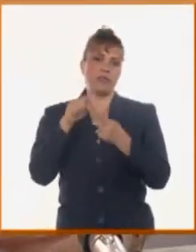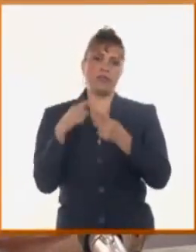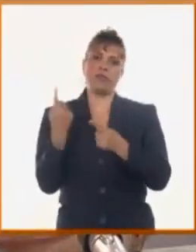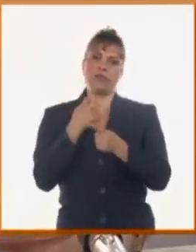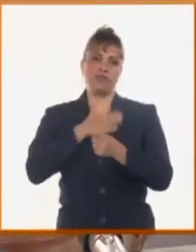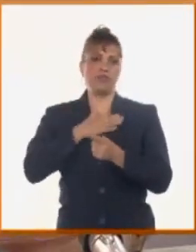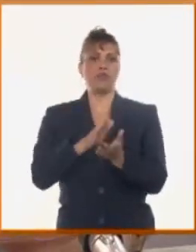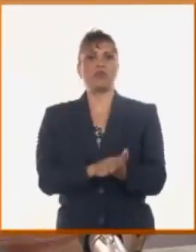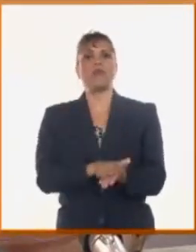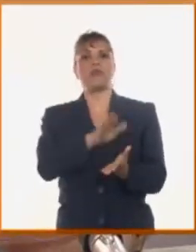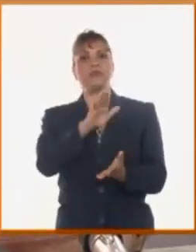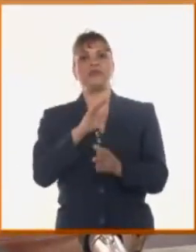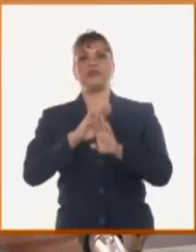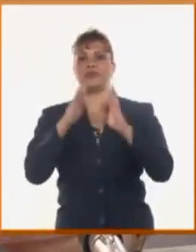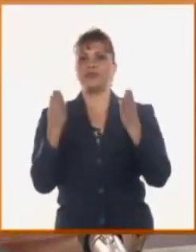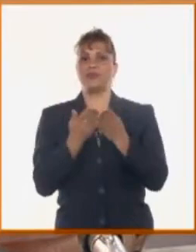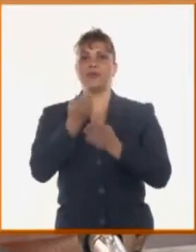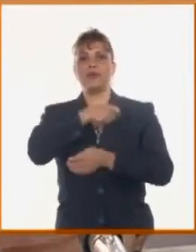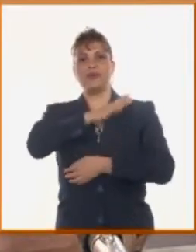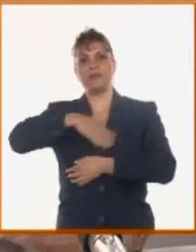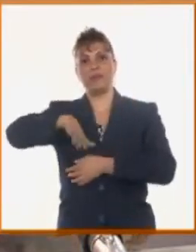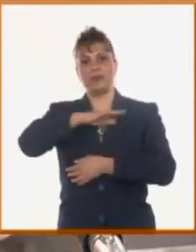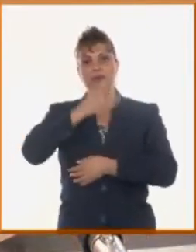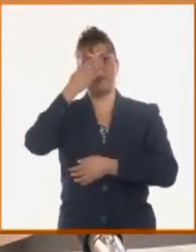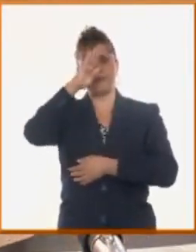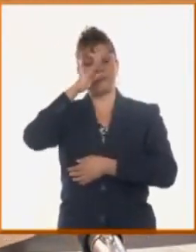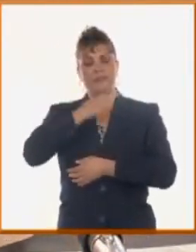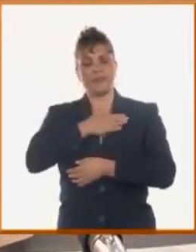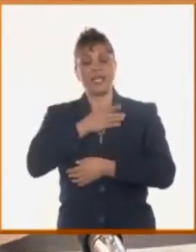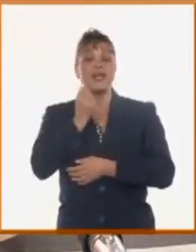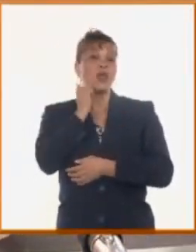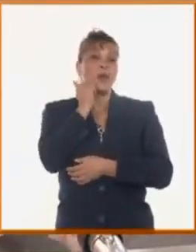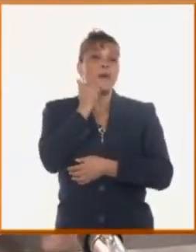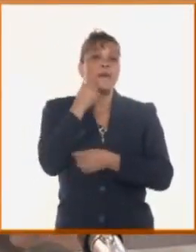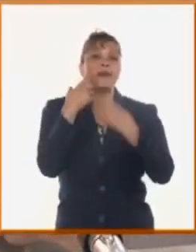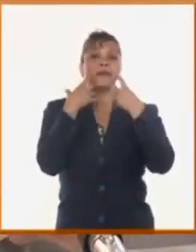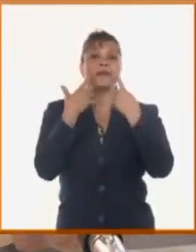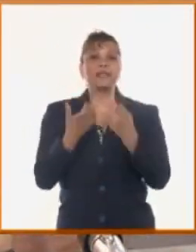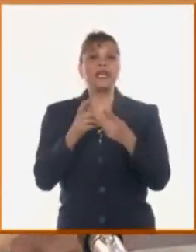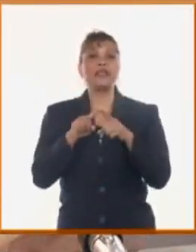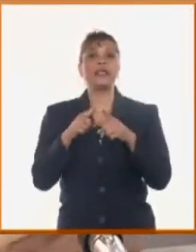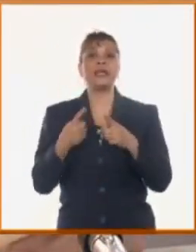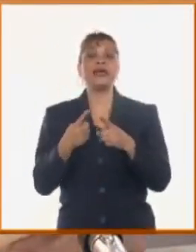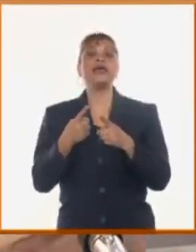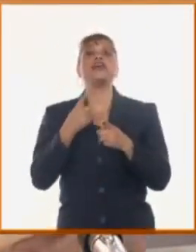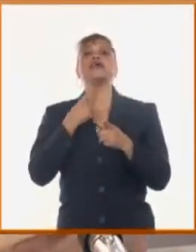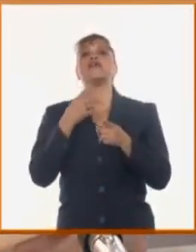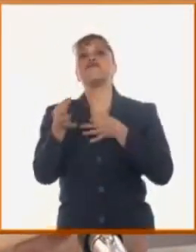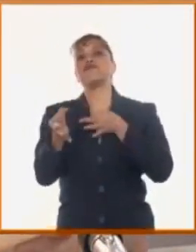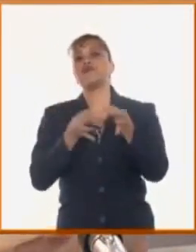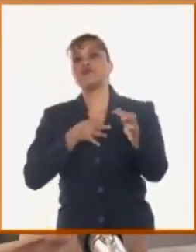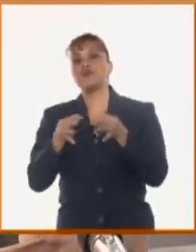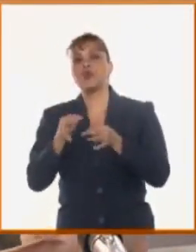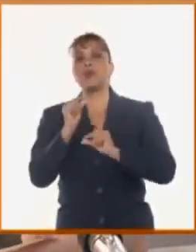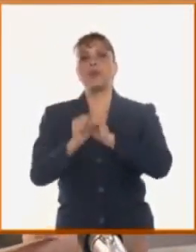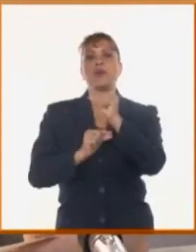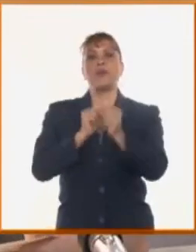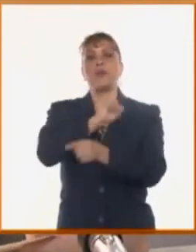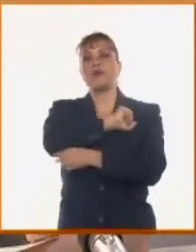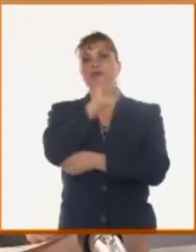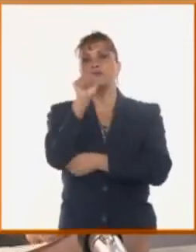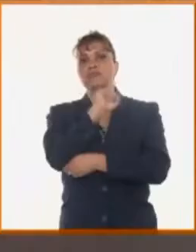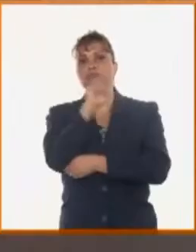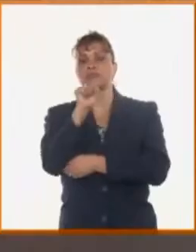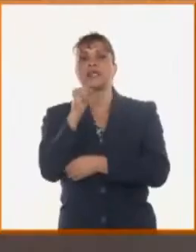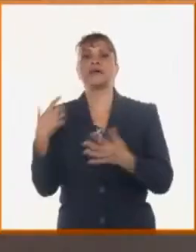compromiso como objeto. Creo que lo más interesante está en función de lograr consolidar todo este